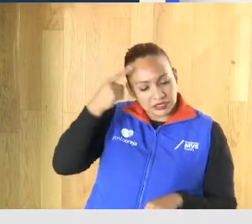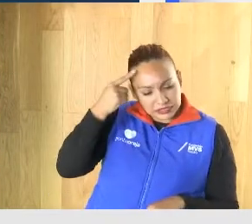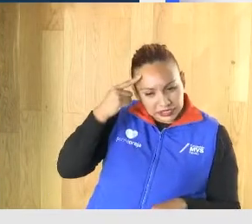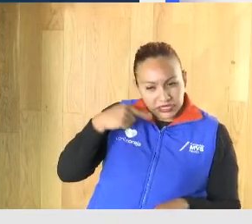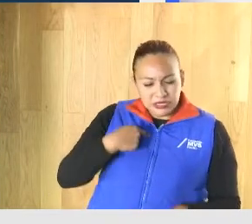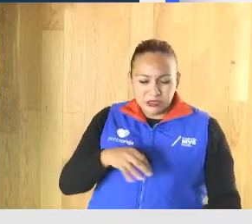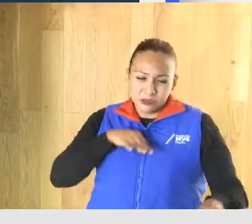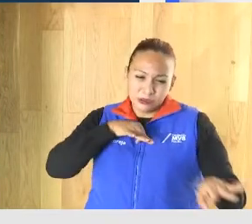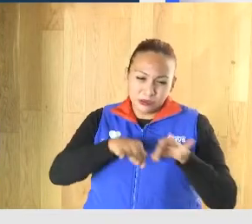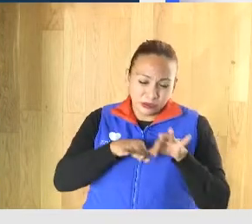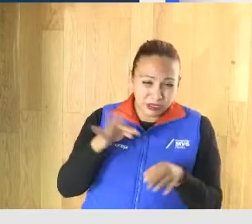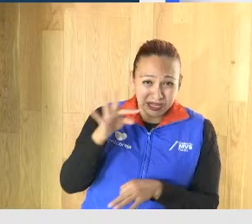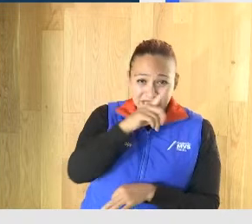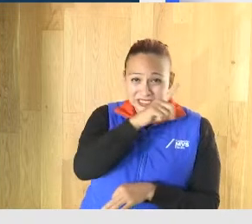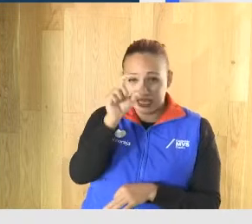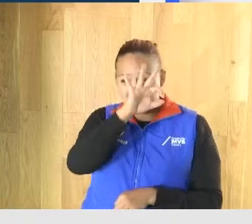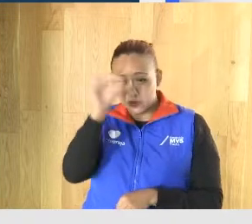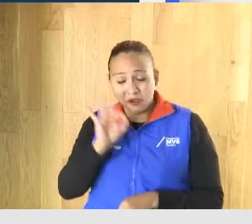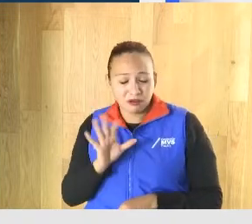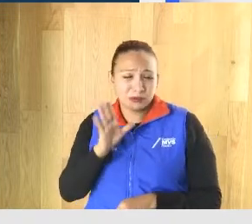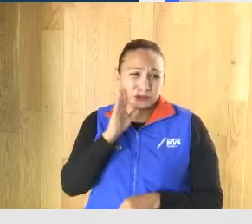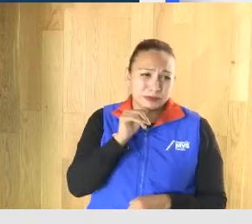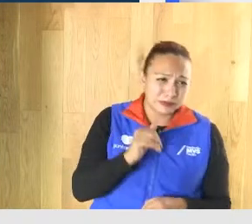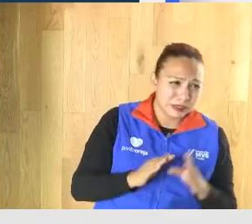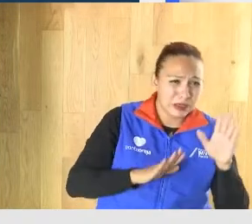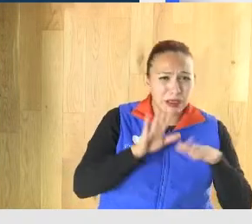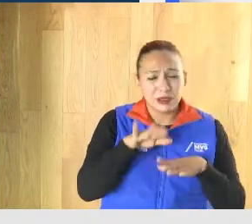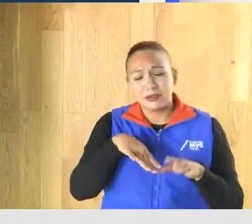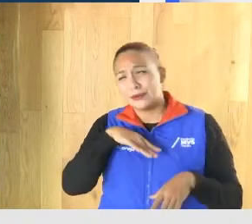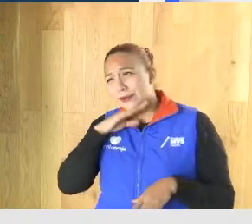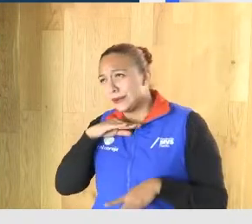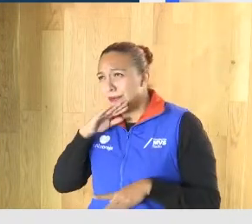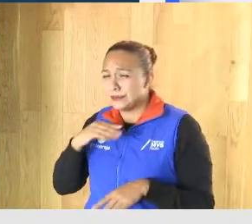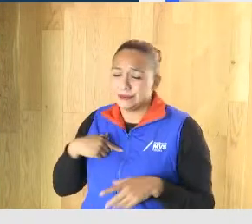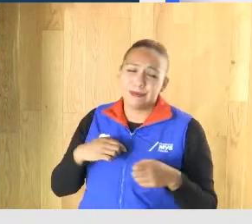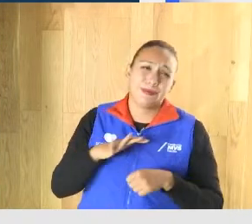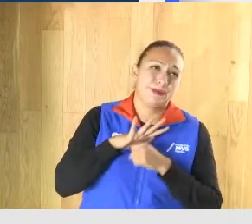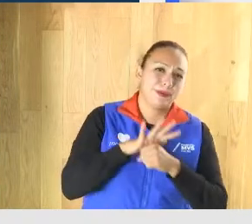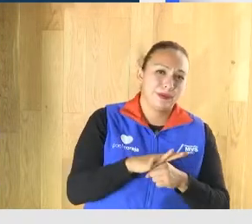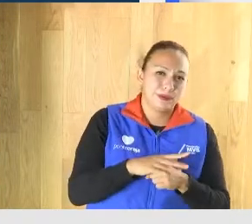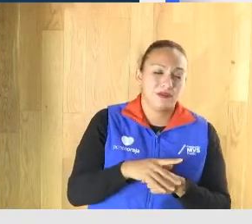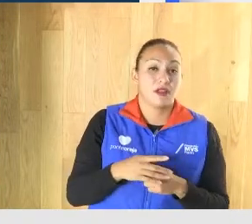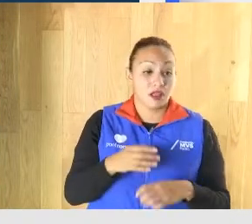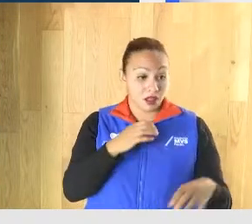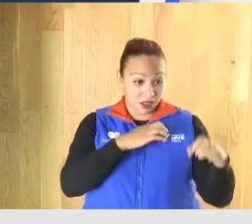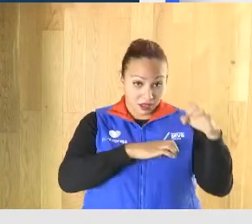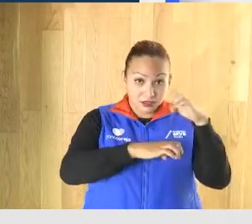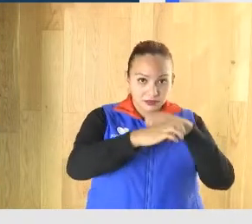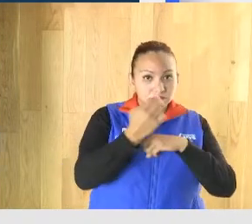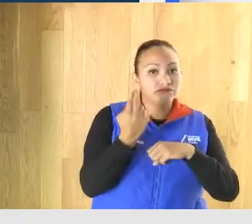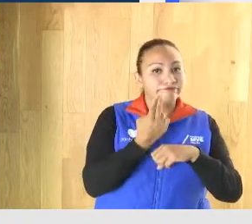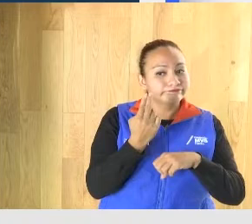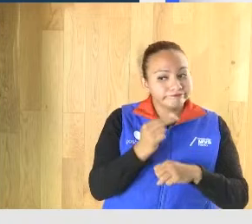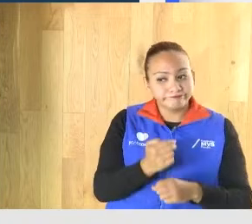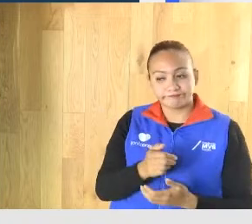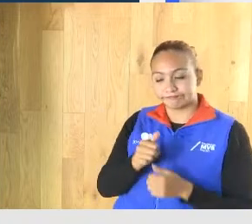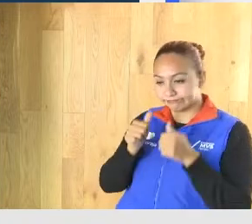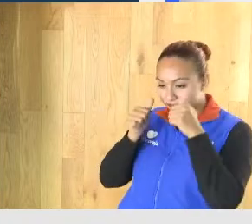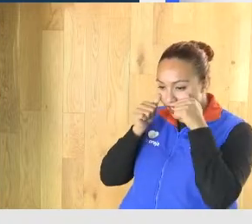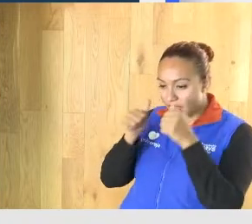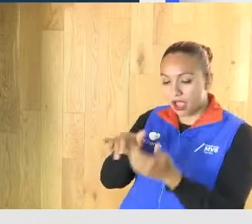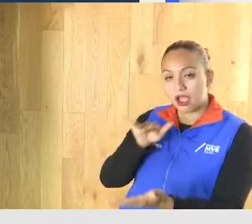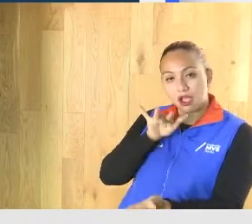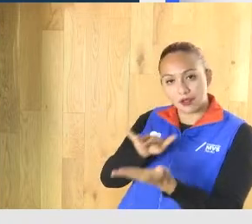Y hay un business case para aquellas empresas que incorporen, ¿no? digamos, esa visión de salud